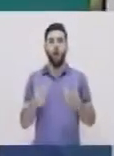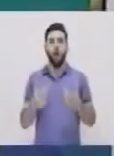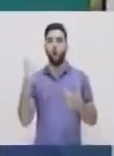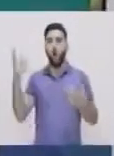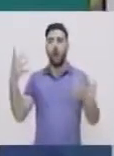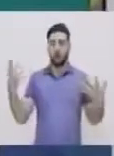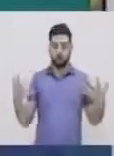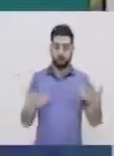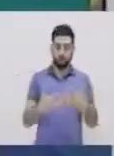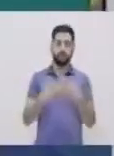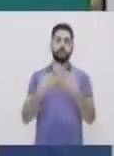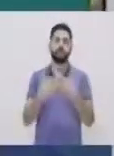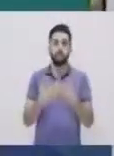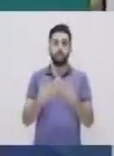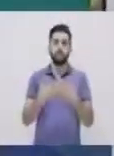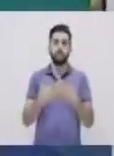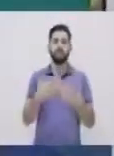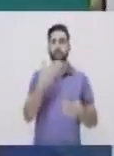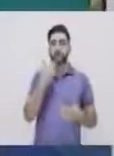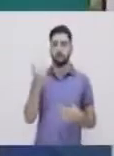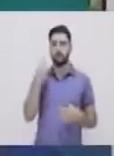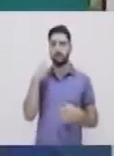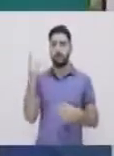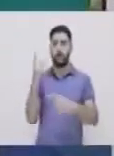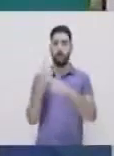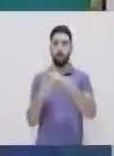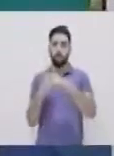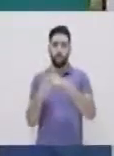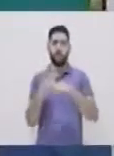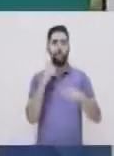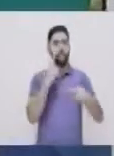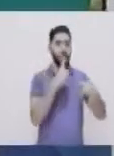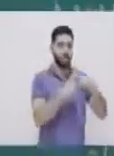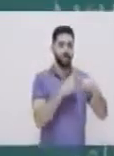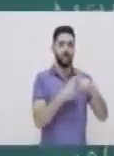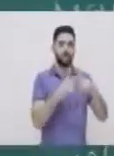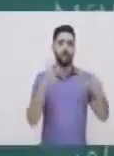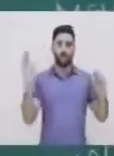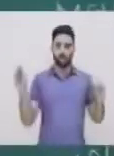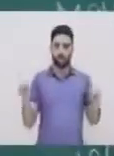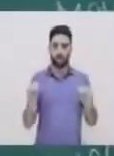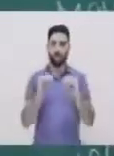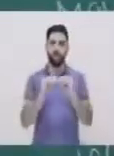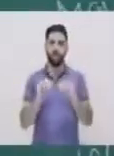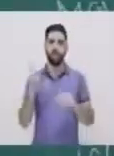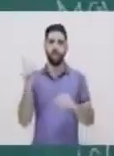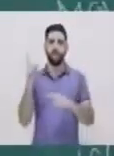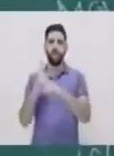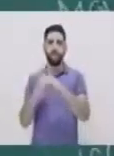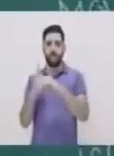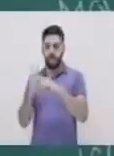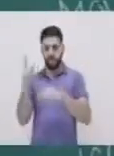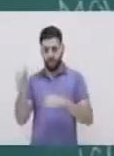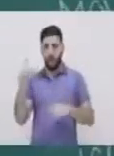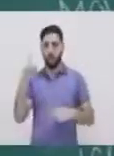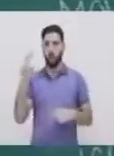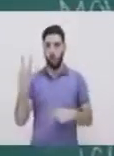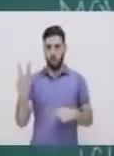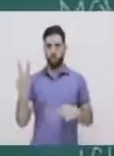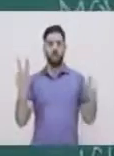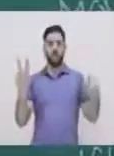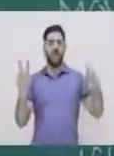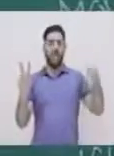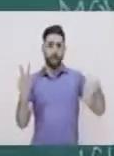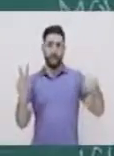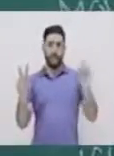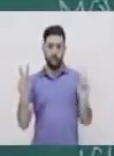masa 1 va en posición positiva en el eje X, tomaremos a la masa 2 como negativa.